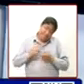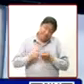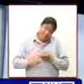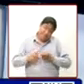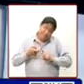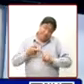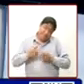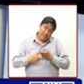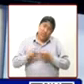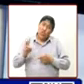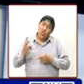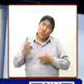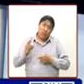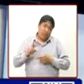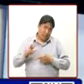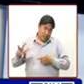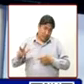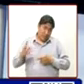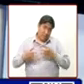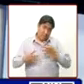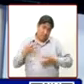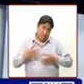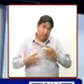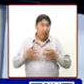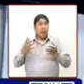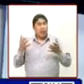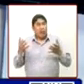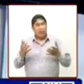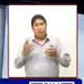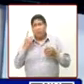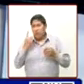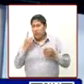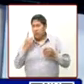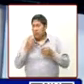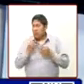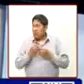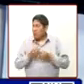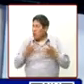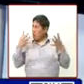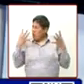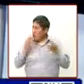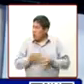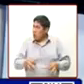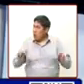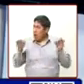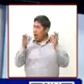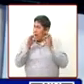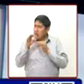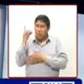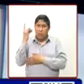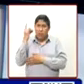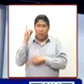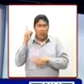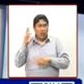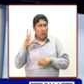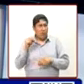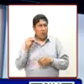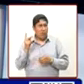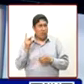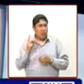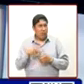de que la sub-23 pueda tener competencia. Insisto, era un torneo de mucho renombre a la cual Bolivia no